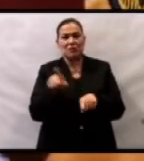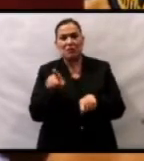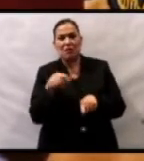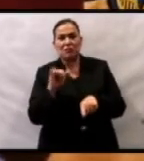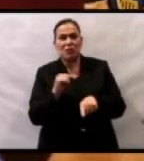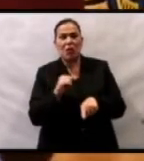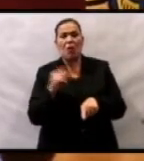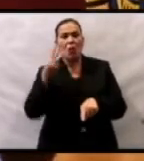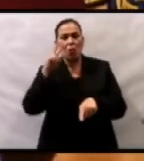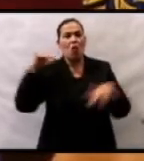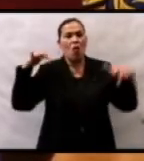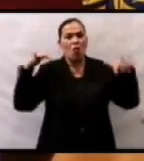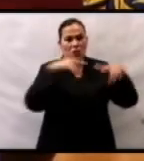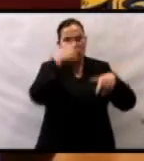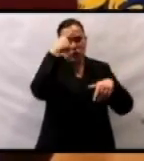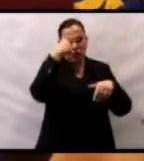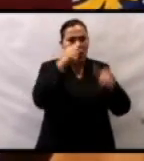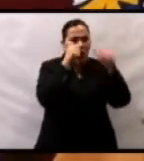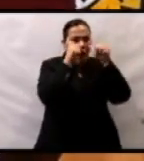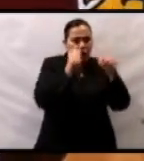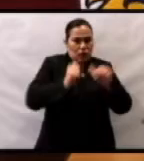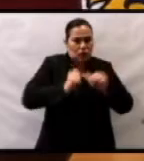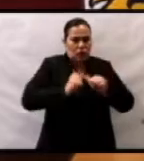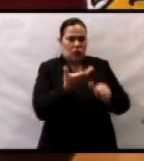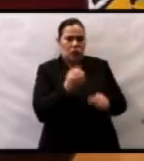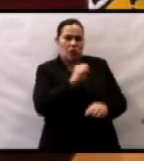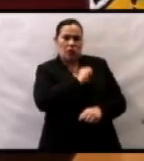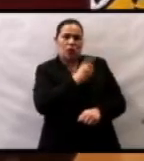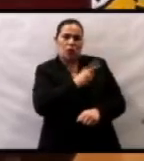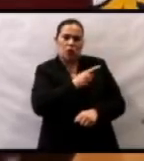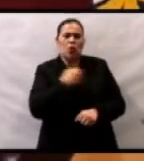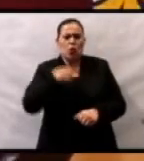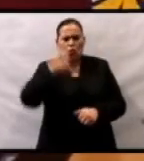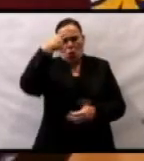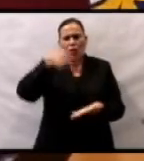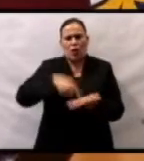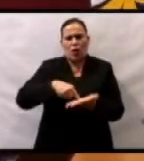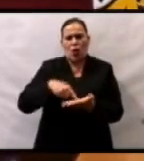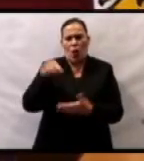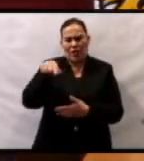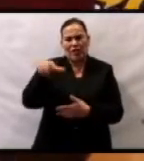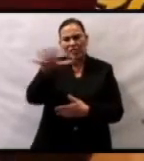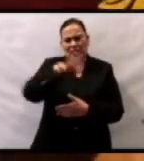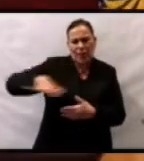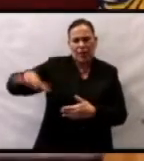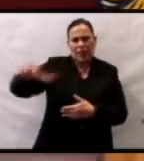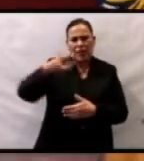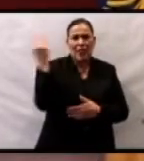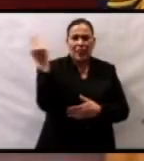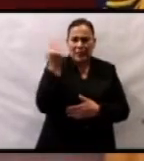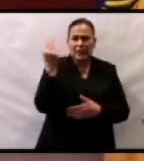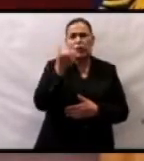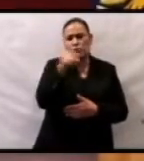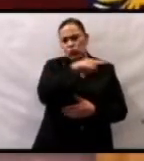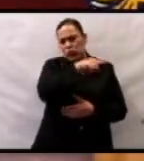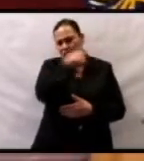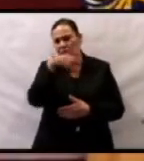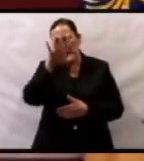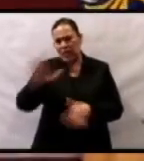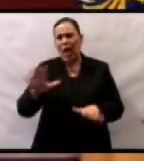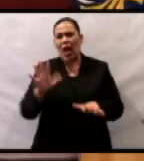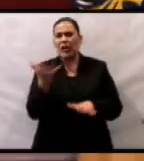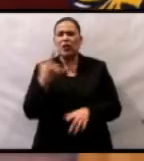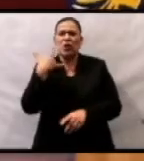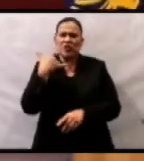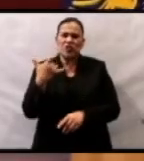recibir servicios. Entonces, creo que Tepatitlán evidentemente necesita, si ustedes ya hicieron este gran esfuerzo